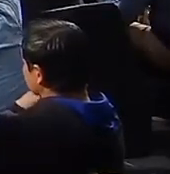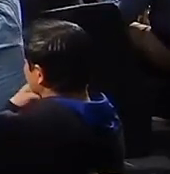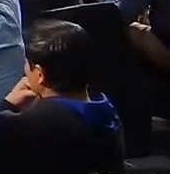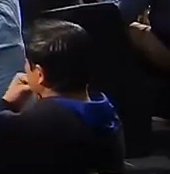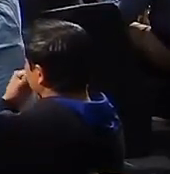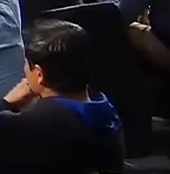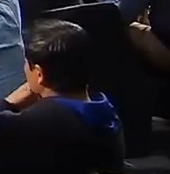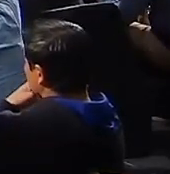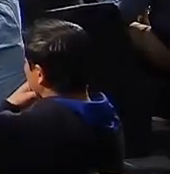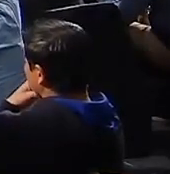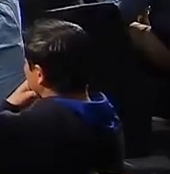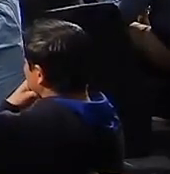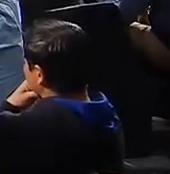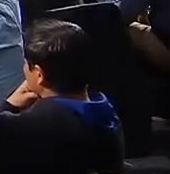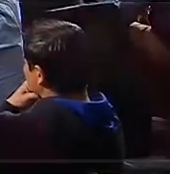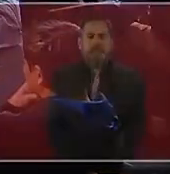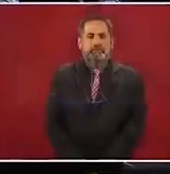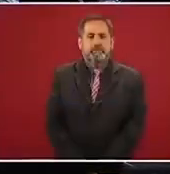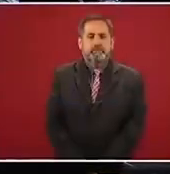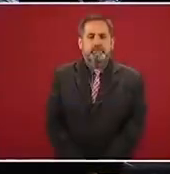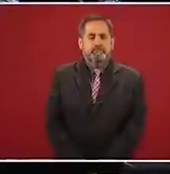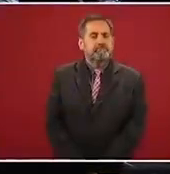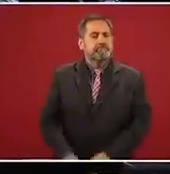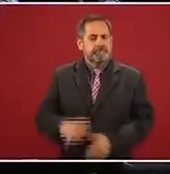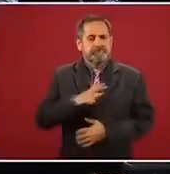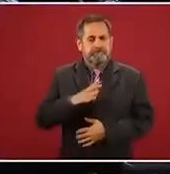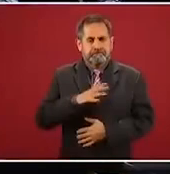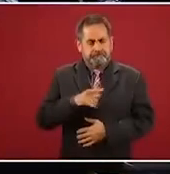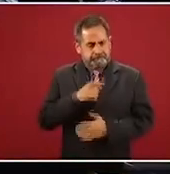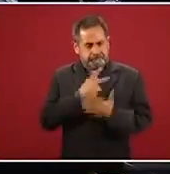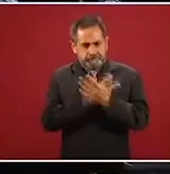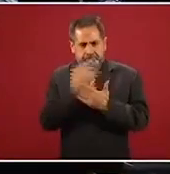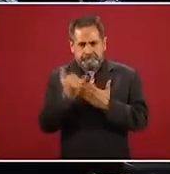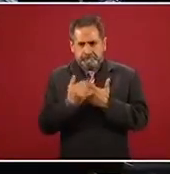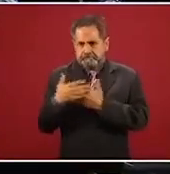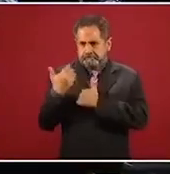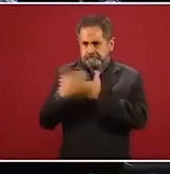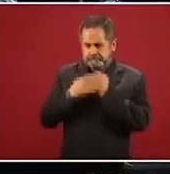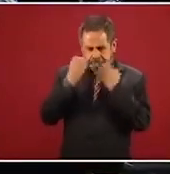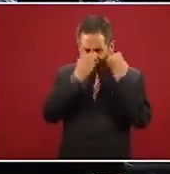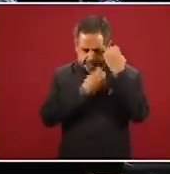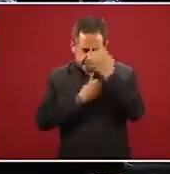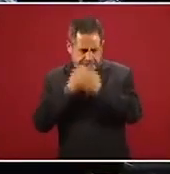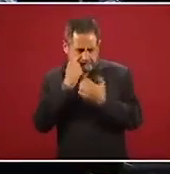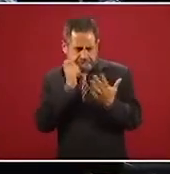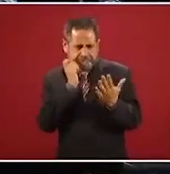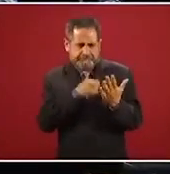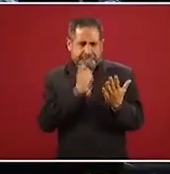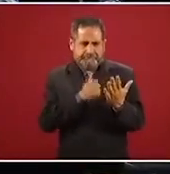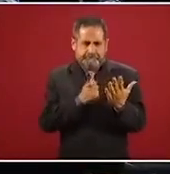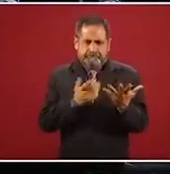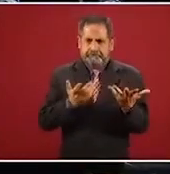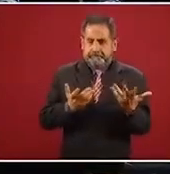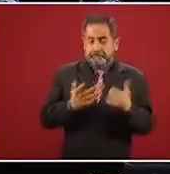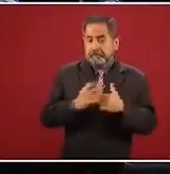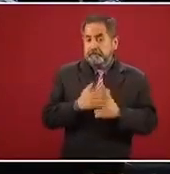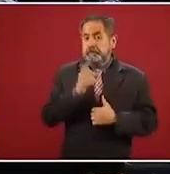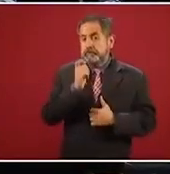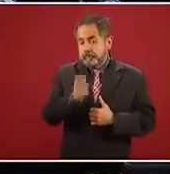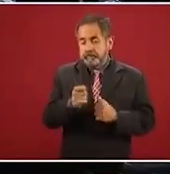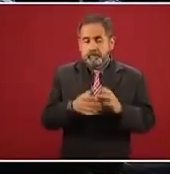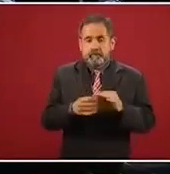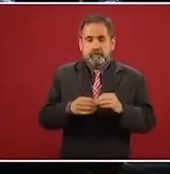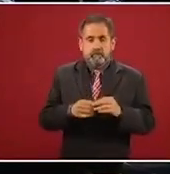existe ese proyecto, lo vamos a revisar, porque significa la compra